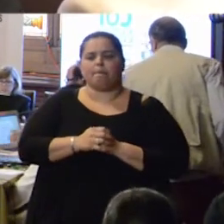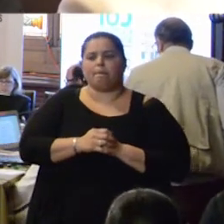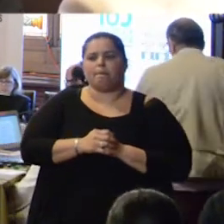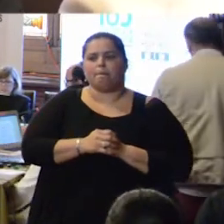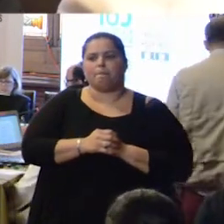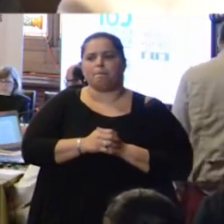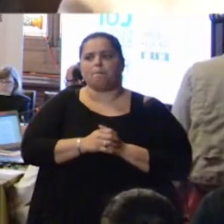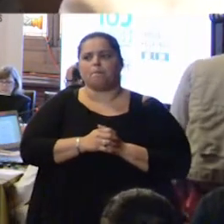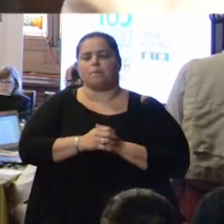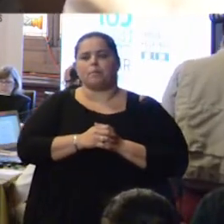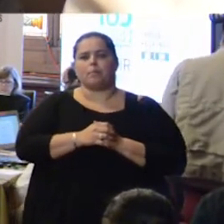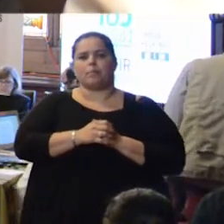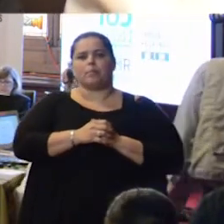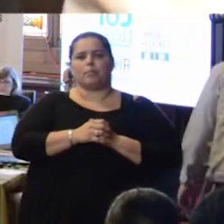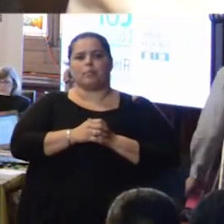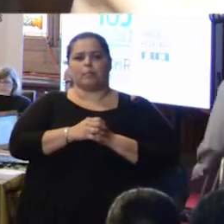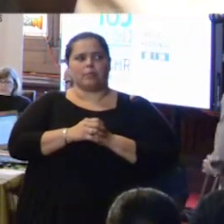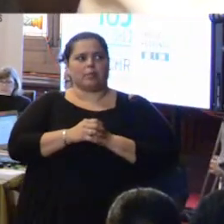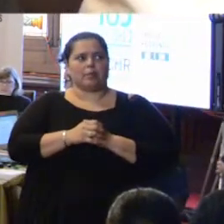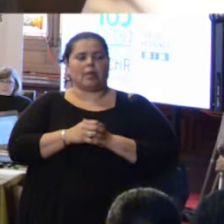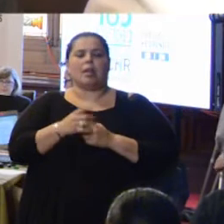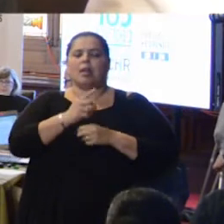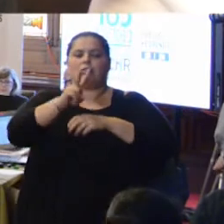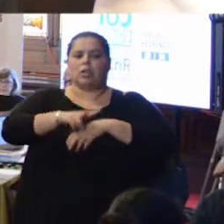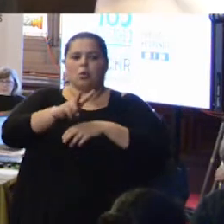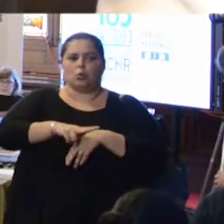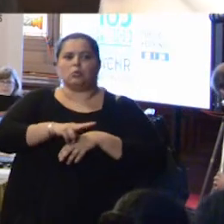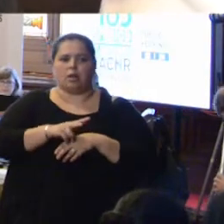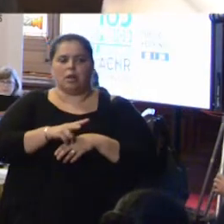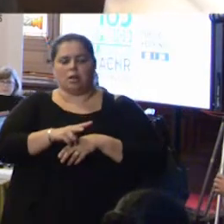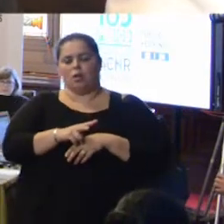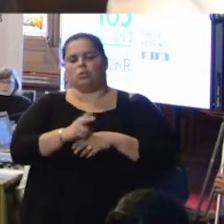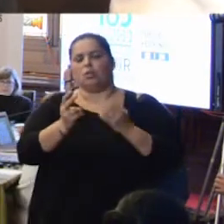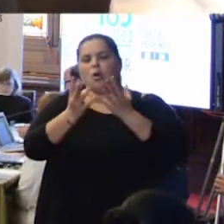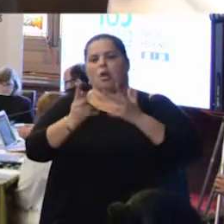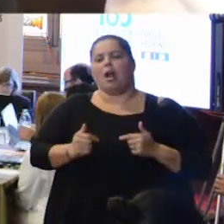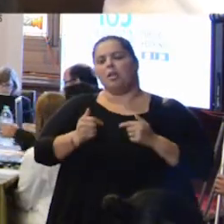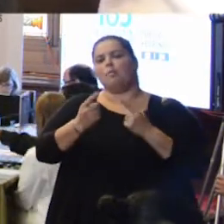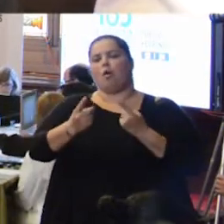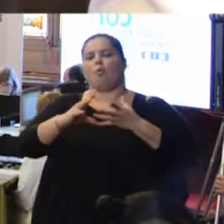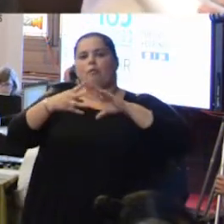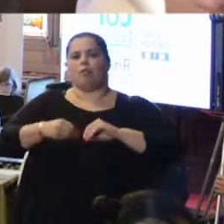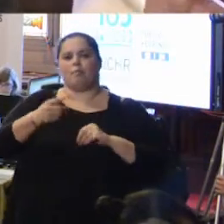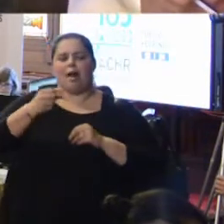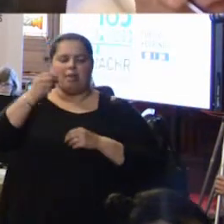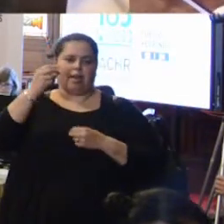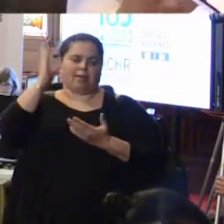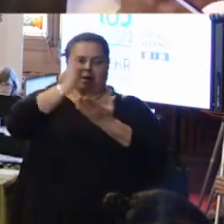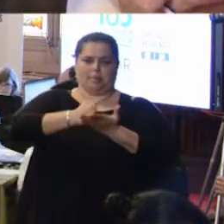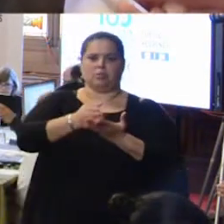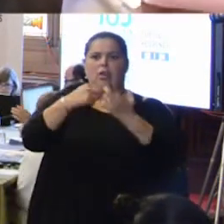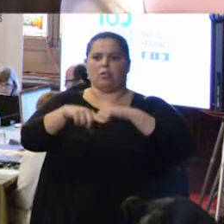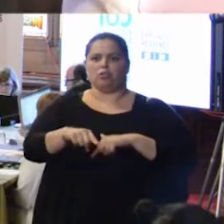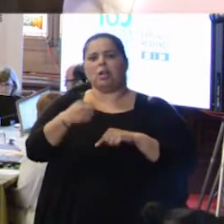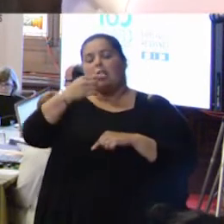gravemente el aparato judicial como mecanismo represivo. Entonces, ese es un tema que sí merece atención y que nosotros celebramos que en una reunión, la famosa